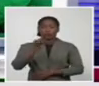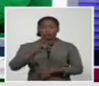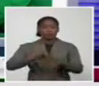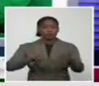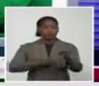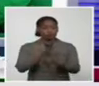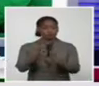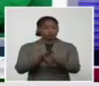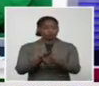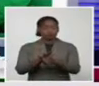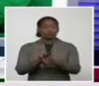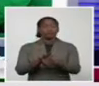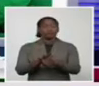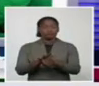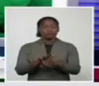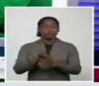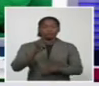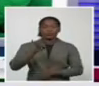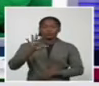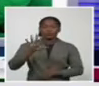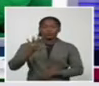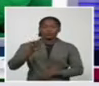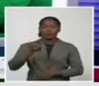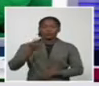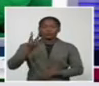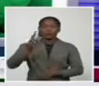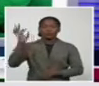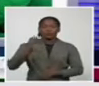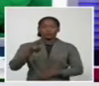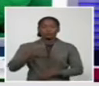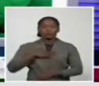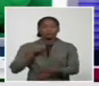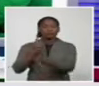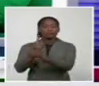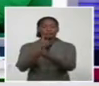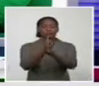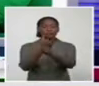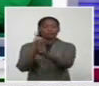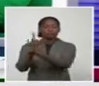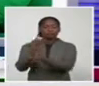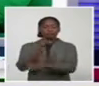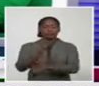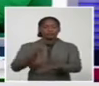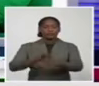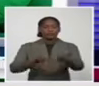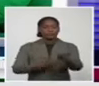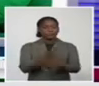95,3% de nuevo contactos de casos positivos. El acumulado es el